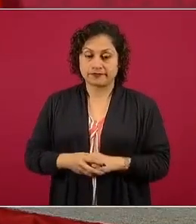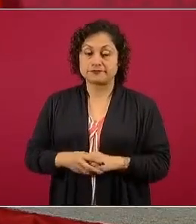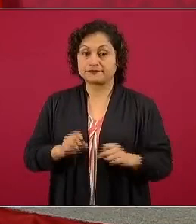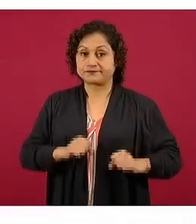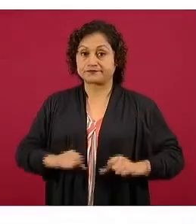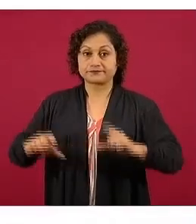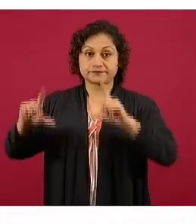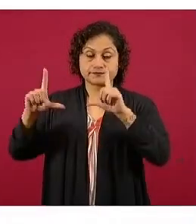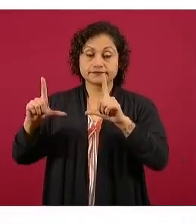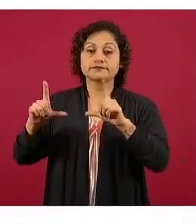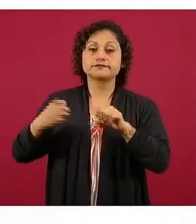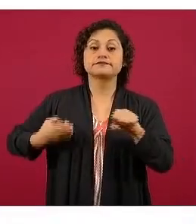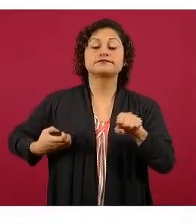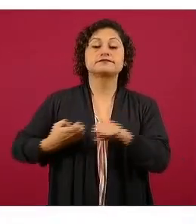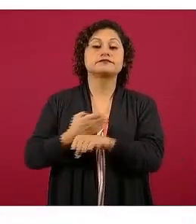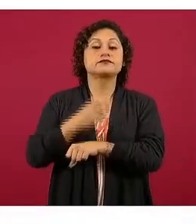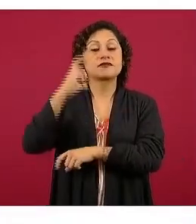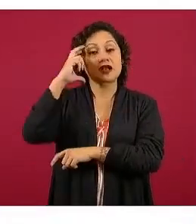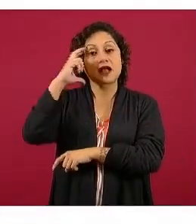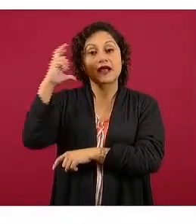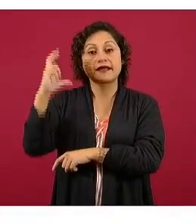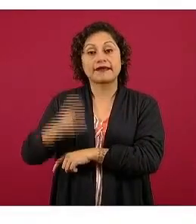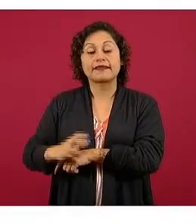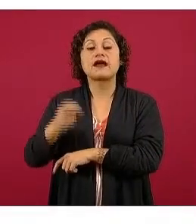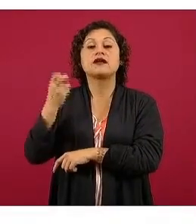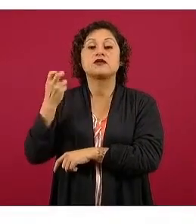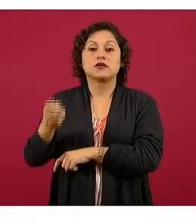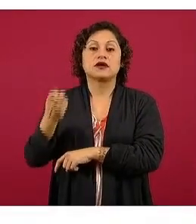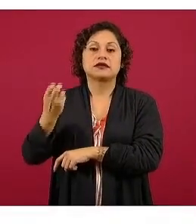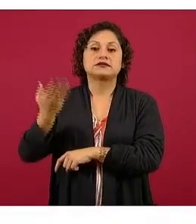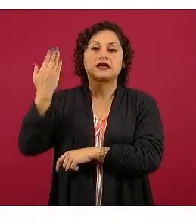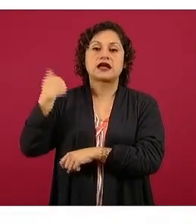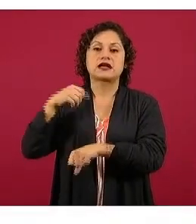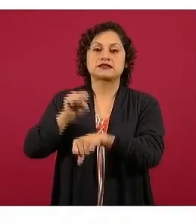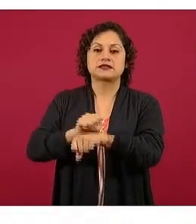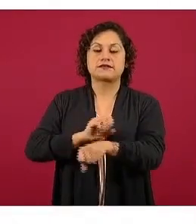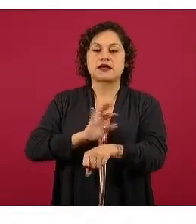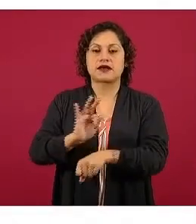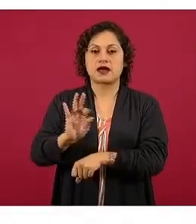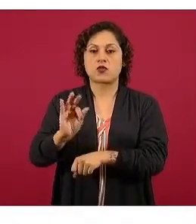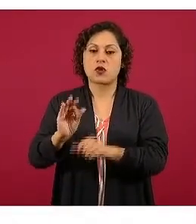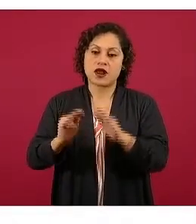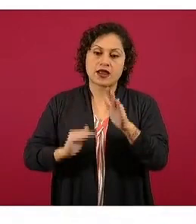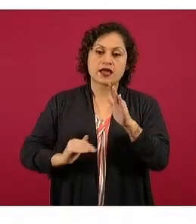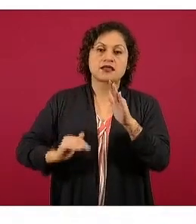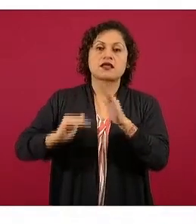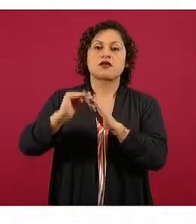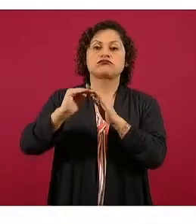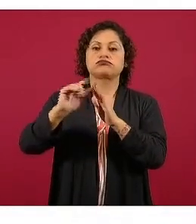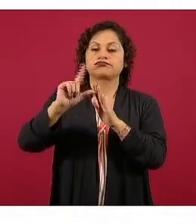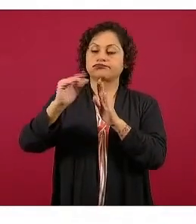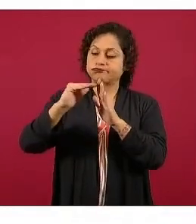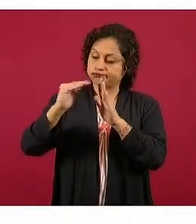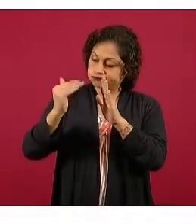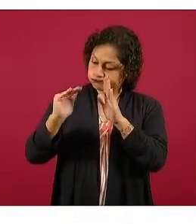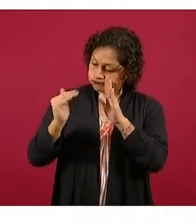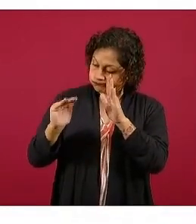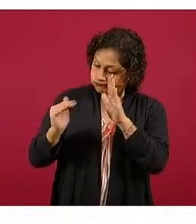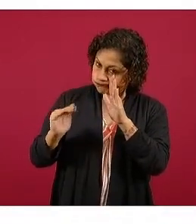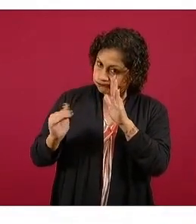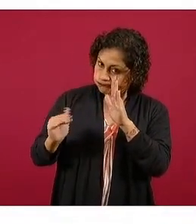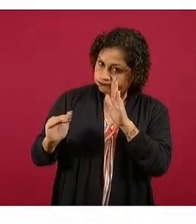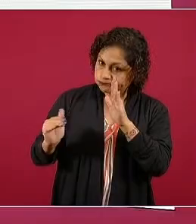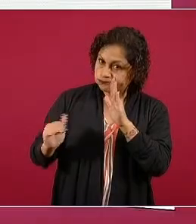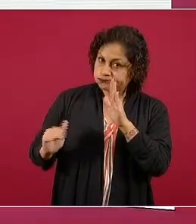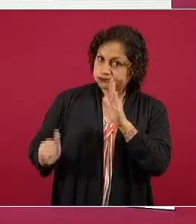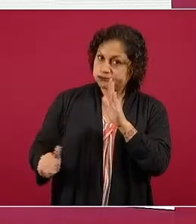Hidalgo también es de los estados que ha tenido un ascenso importante de la semana 40, después de un pico, baja, semana 40 y de ahí he